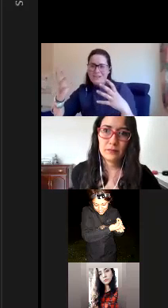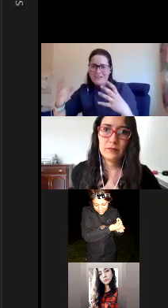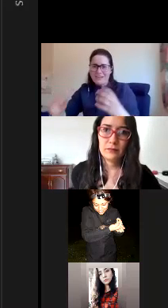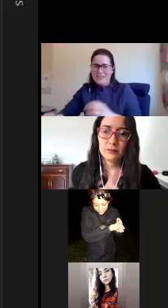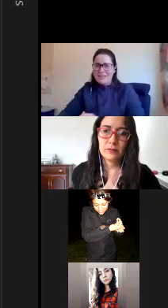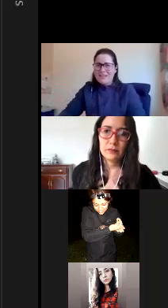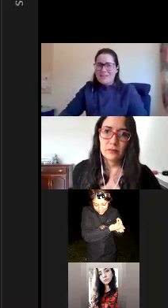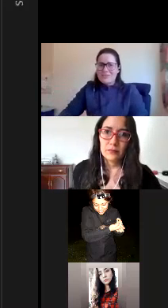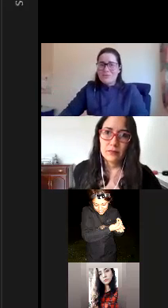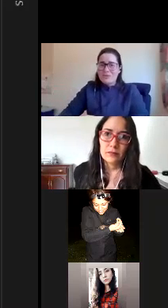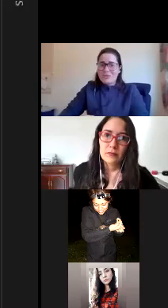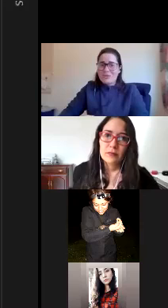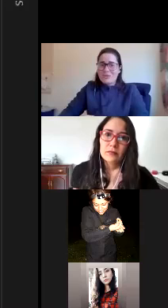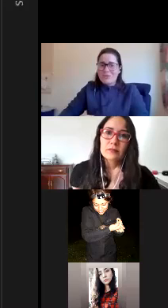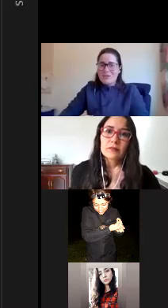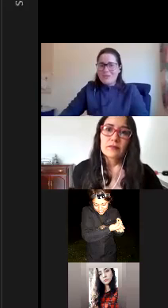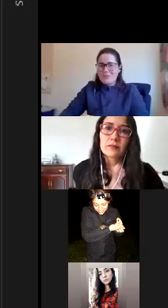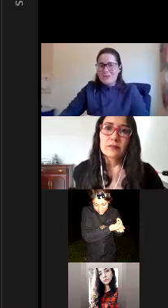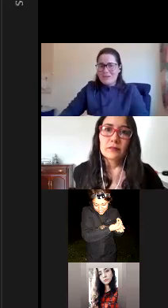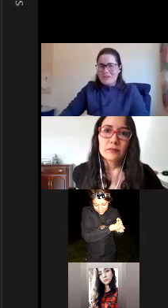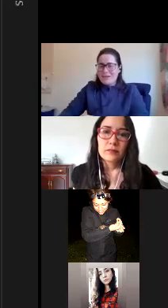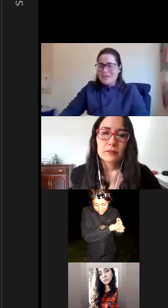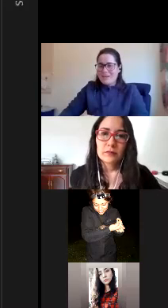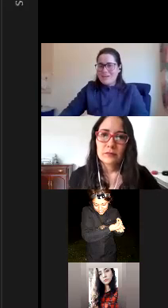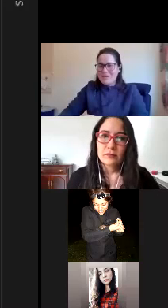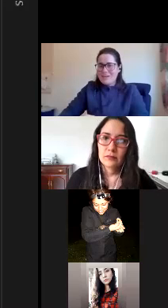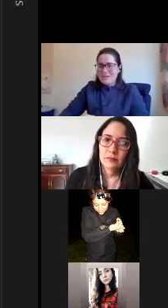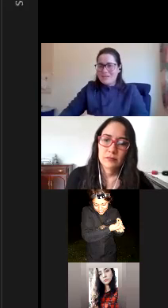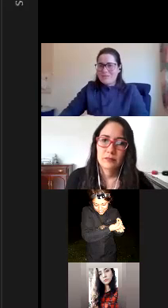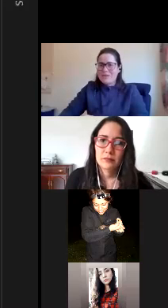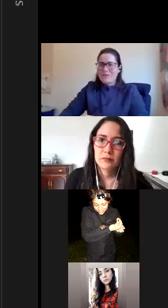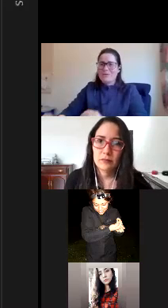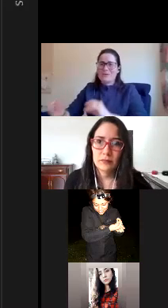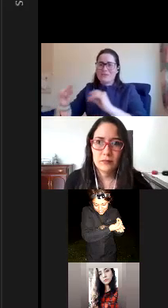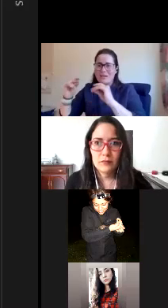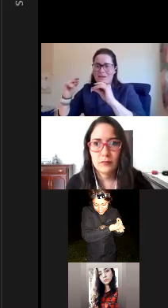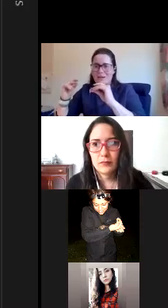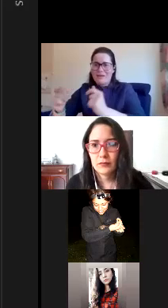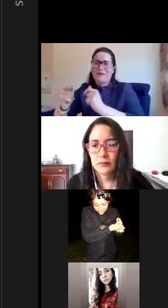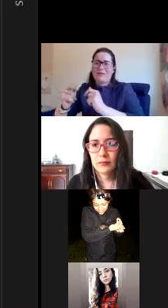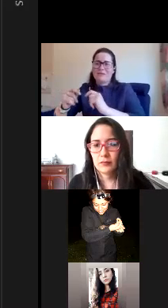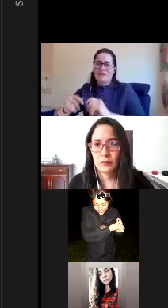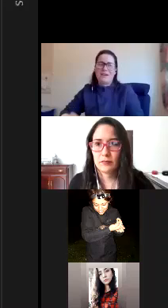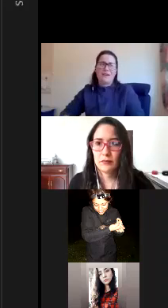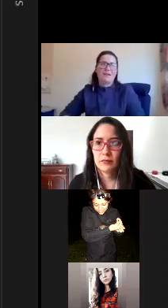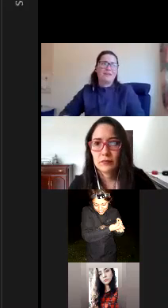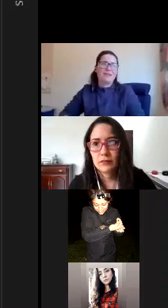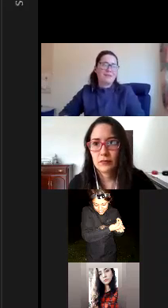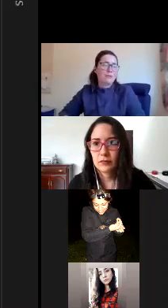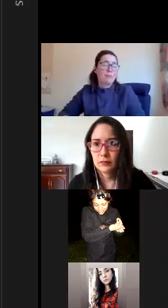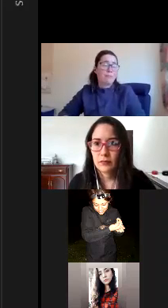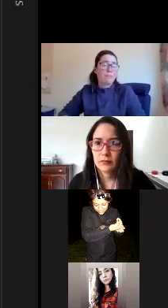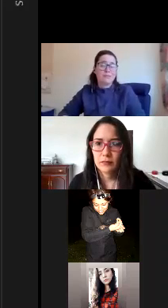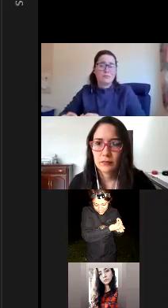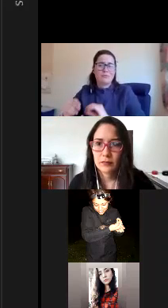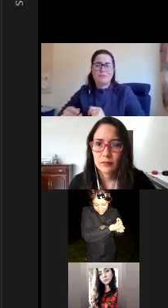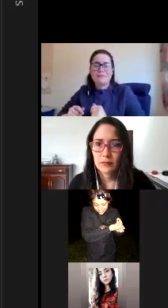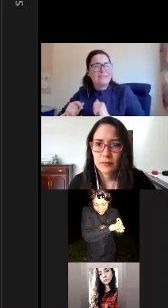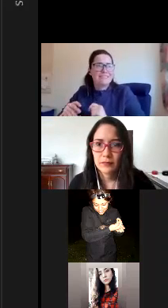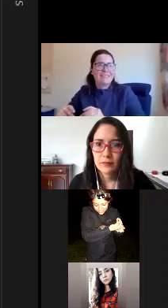materia orgánica. Entonces, cuando llega a subir aquí arriba es cuando se